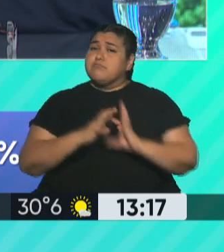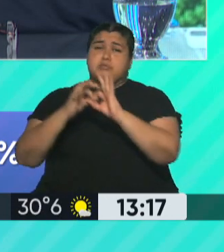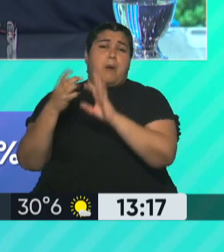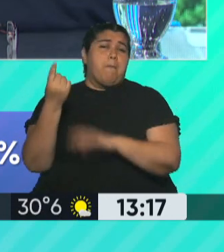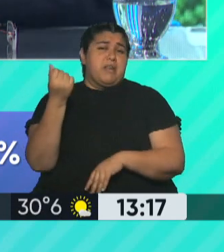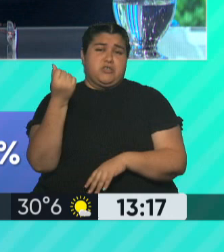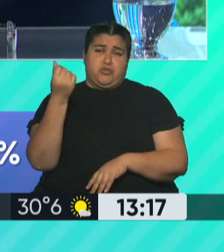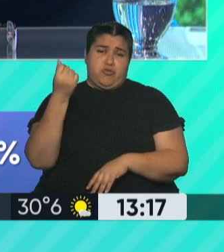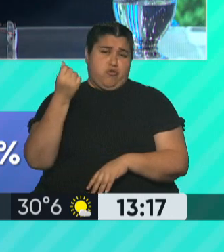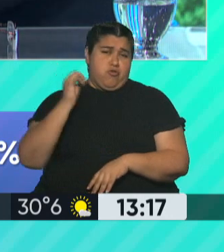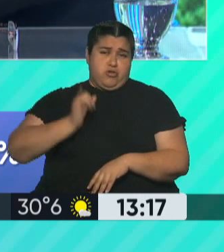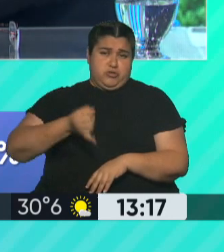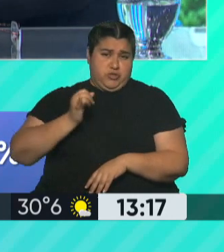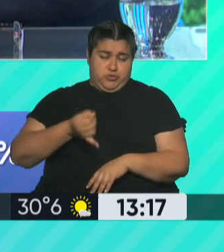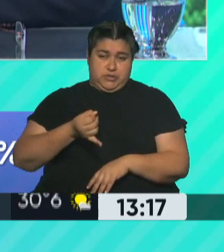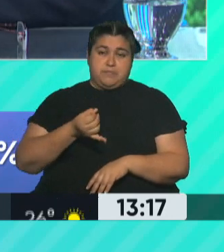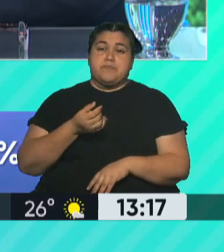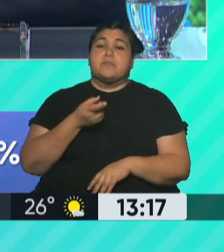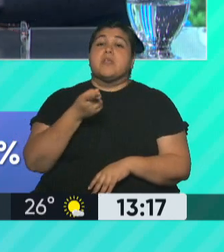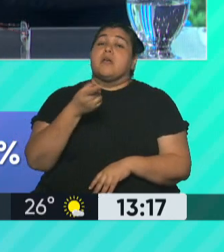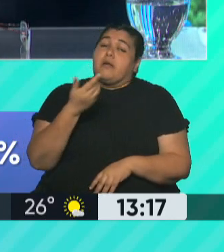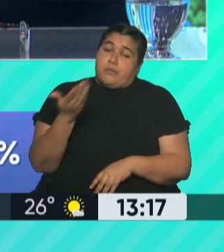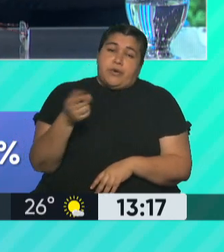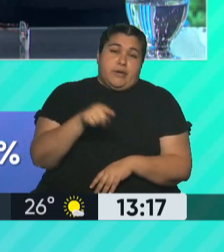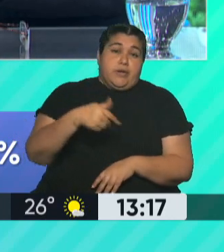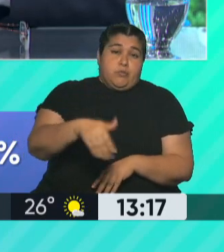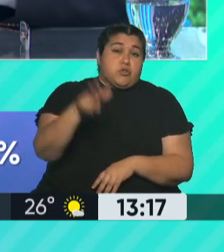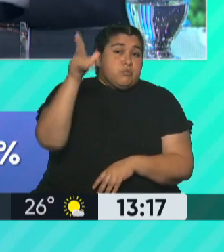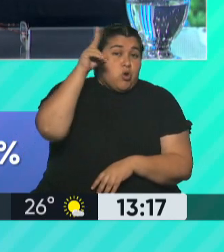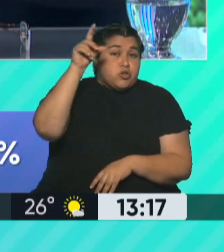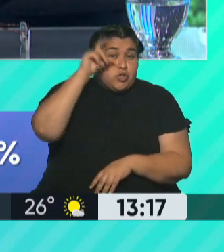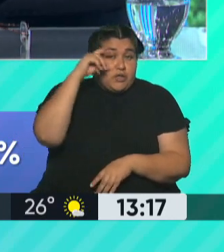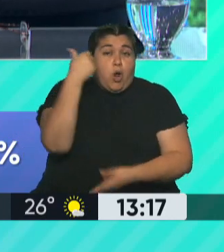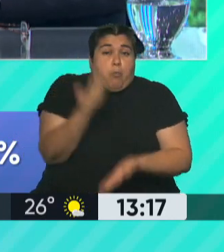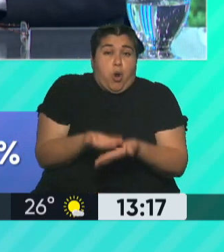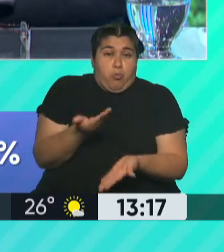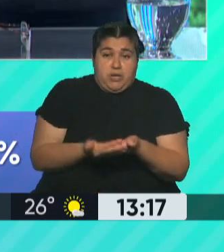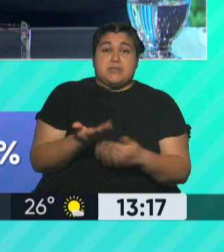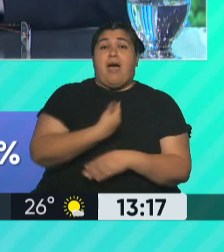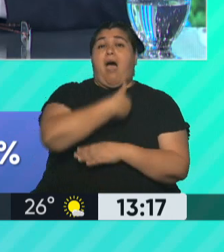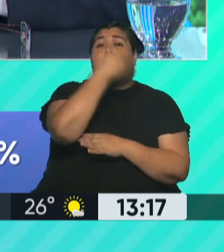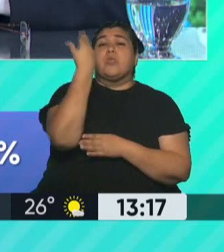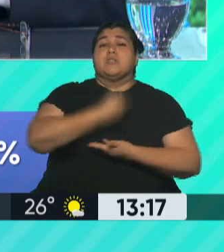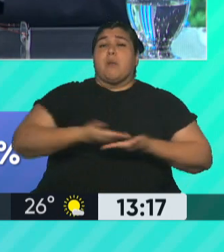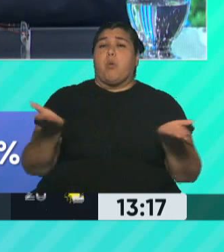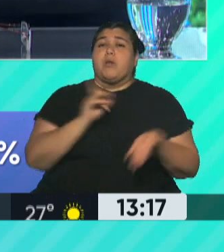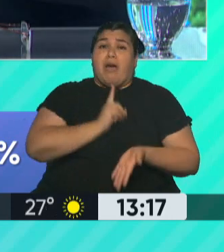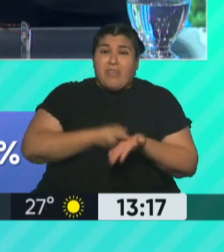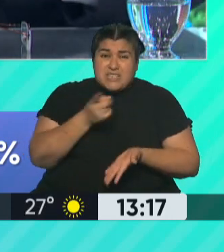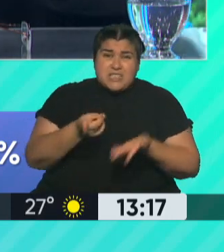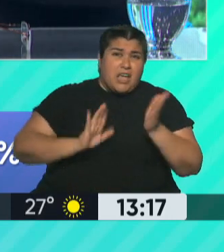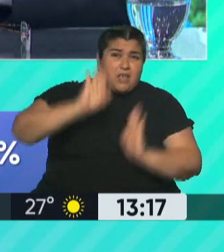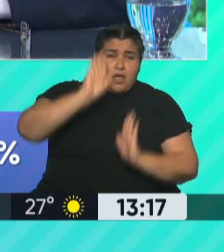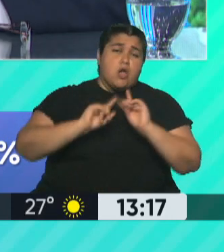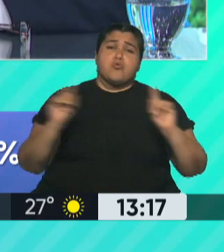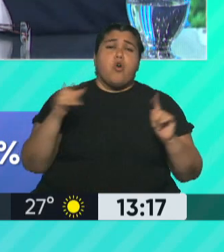aumento que se da ahora bueno todo esto se va a discutir el 8 de enero se va a plantear Mejor dicho 8 de enero Porque esa audiencia pública no es la que decide sino que toma los